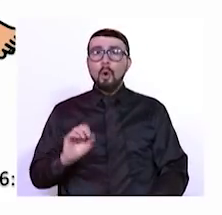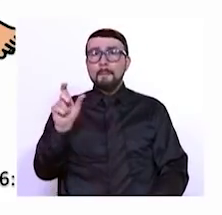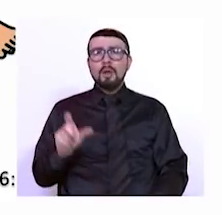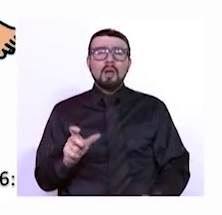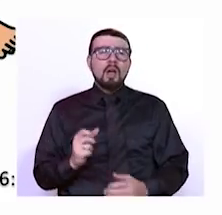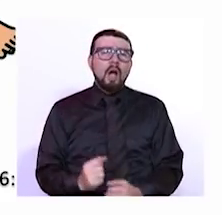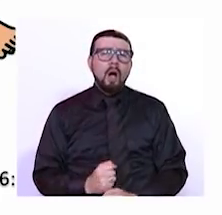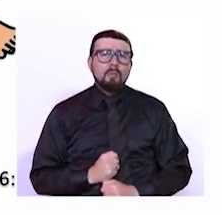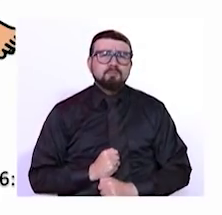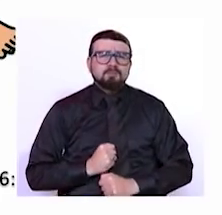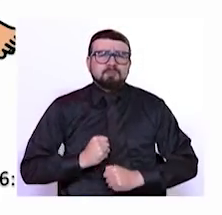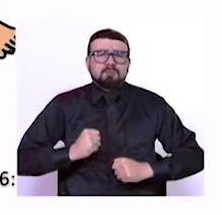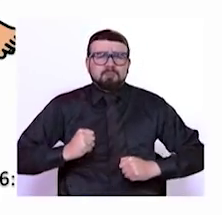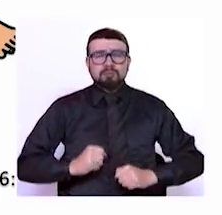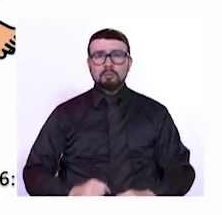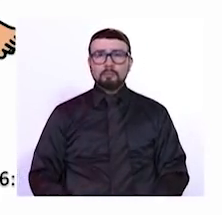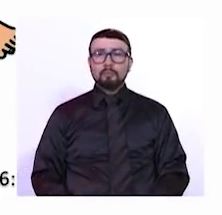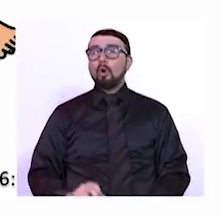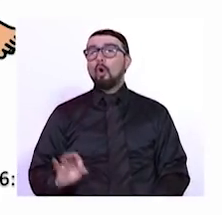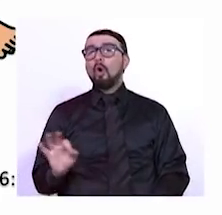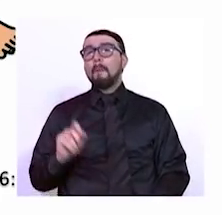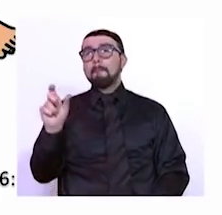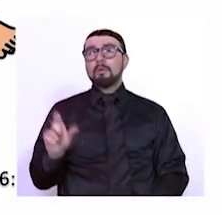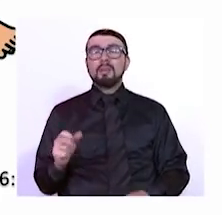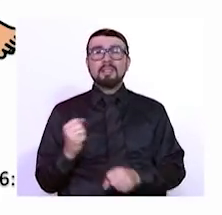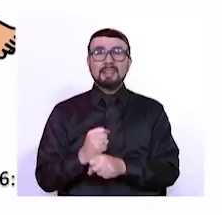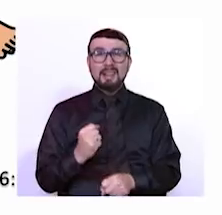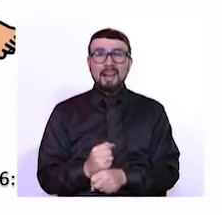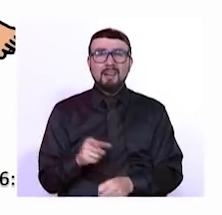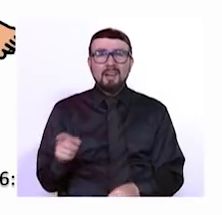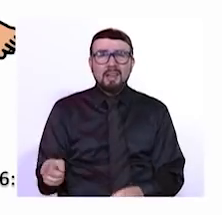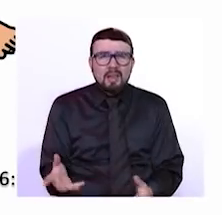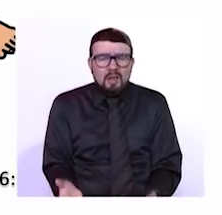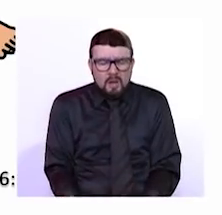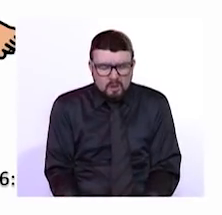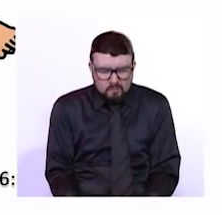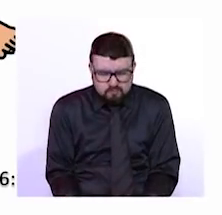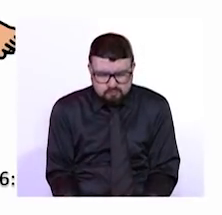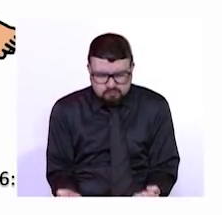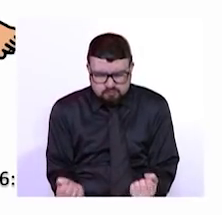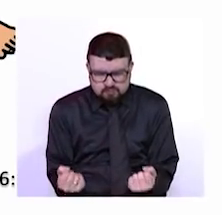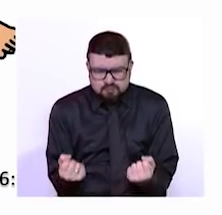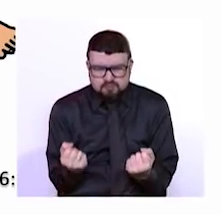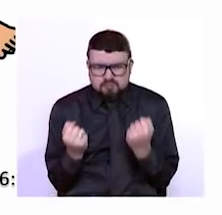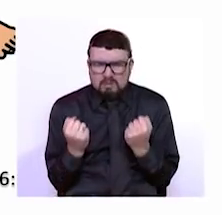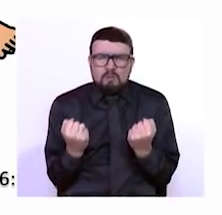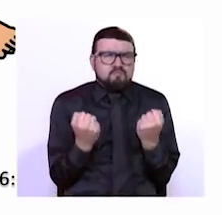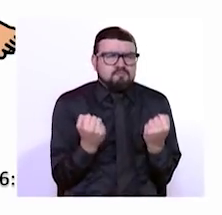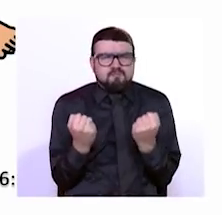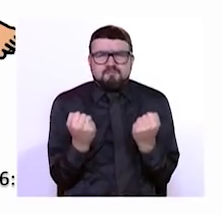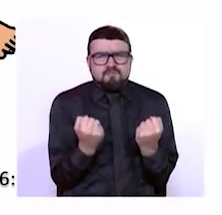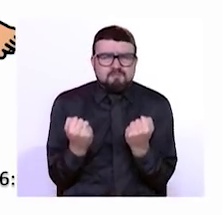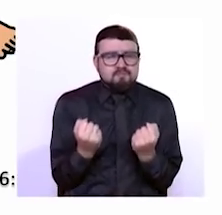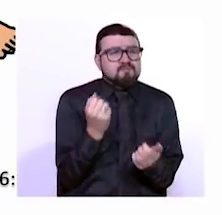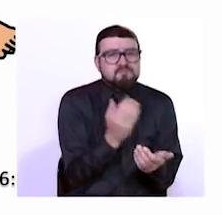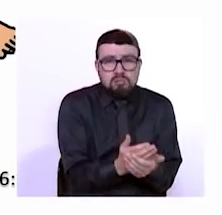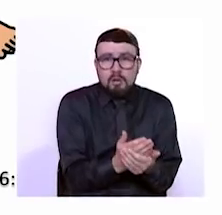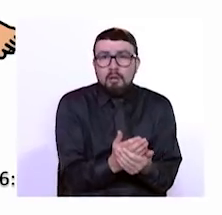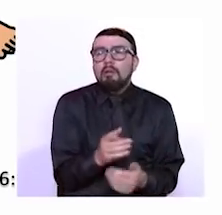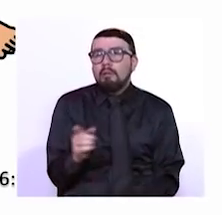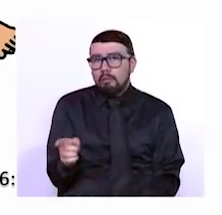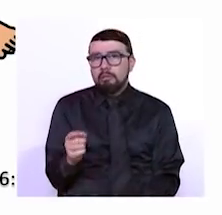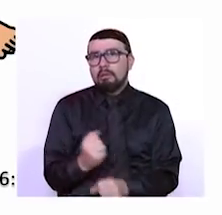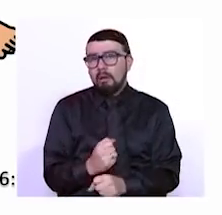sobrepeso, porque trabaja levantando grandes pesos, porque está